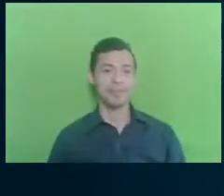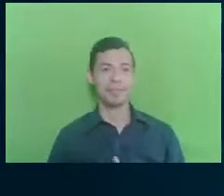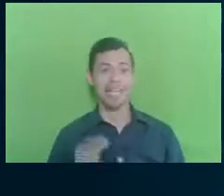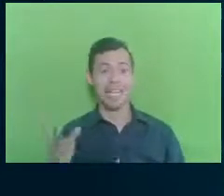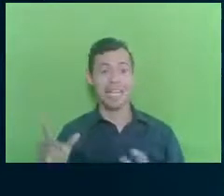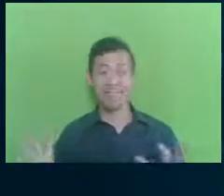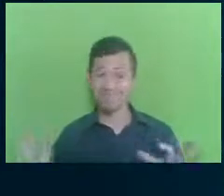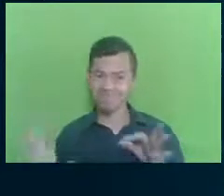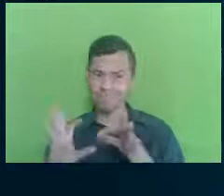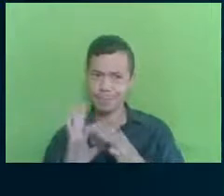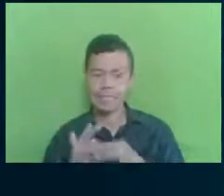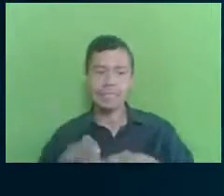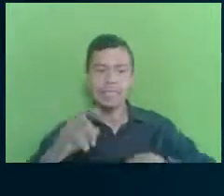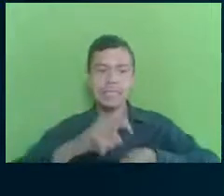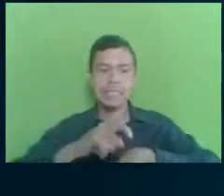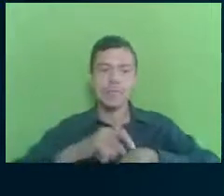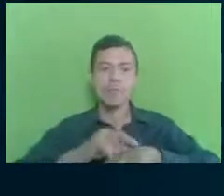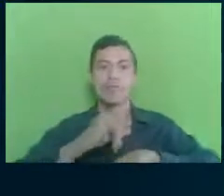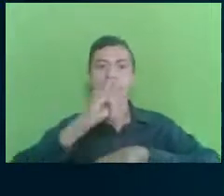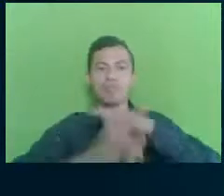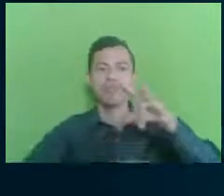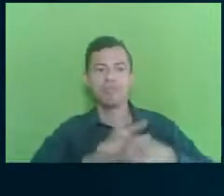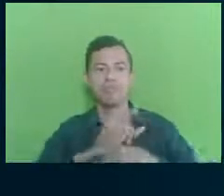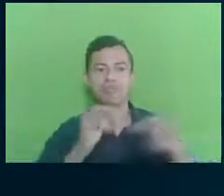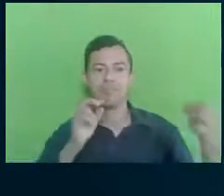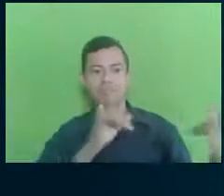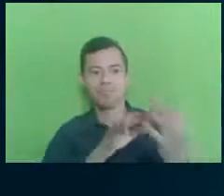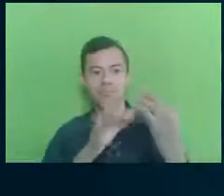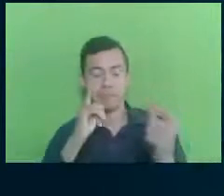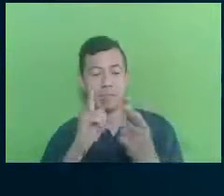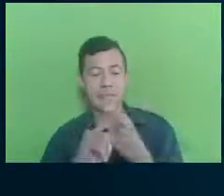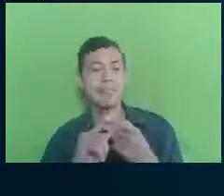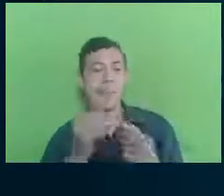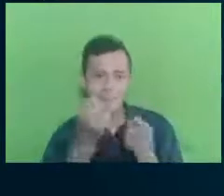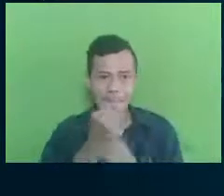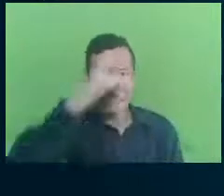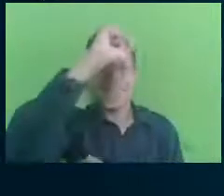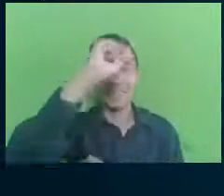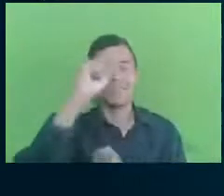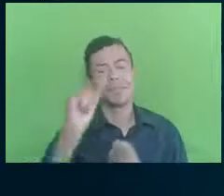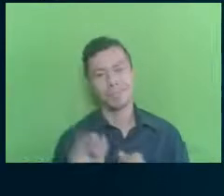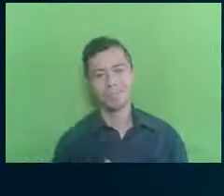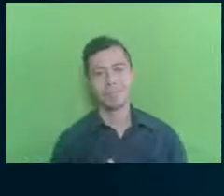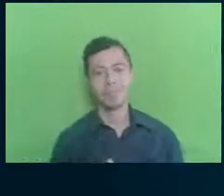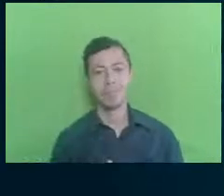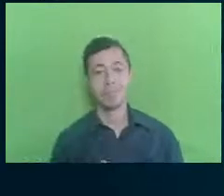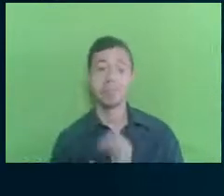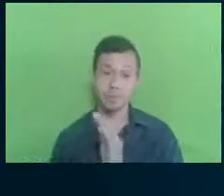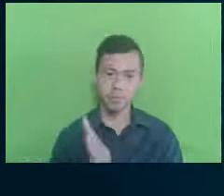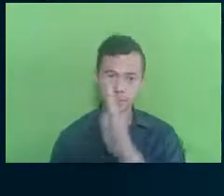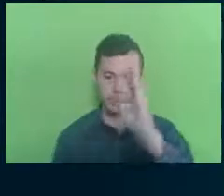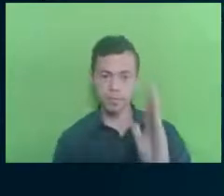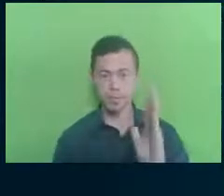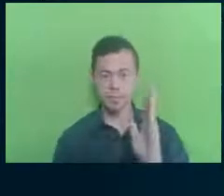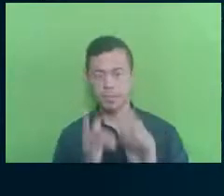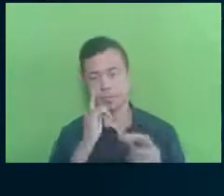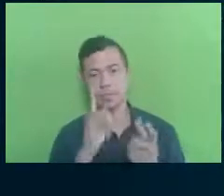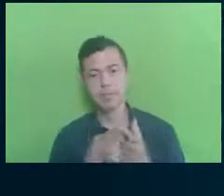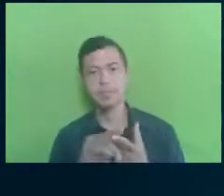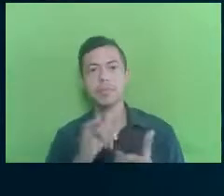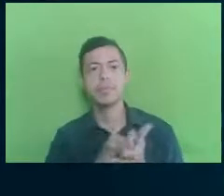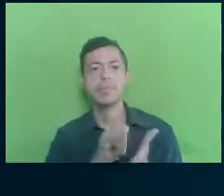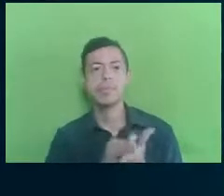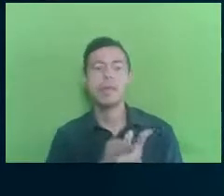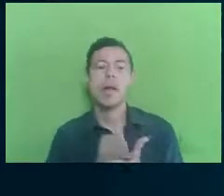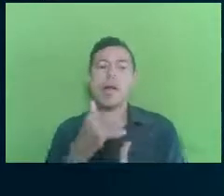el tiempo que iba a durar la guerra y obviamente pues al final del día poder ganar la guerra. Y a mano derecha están viendo digamos que la